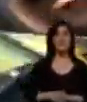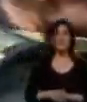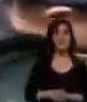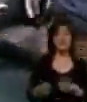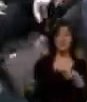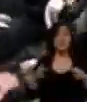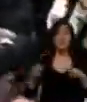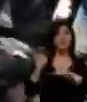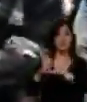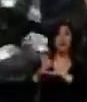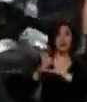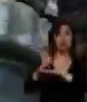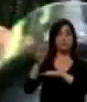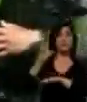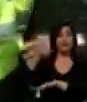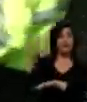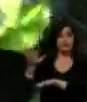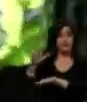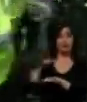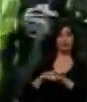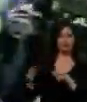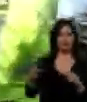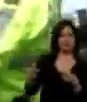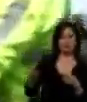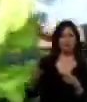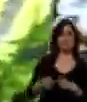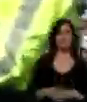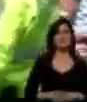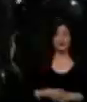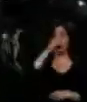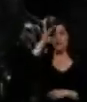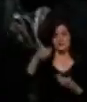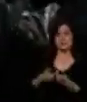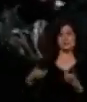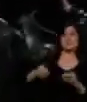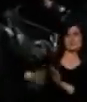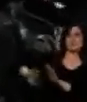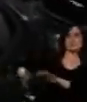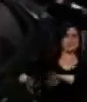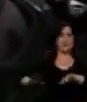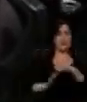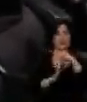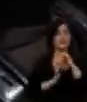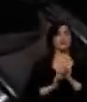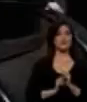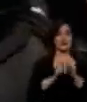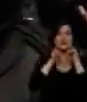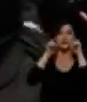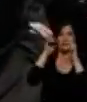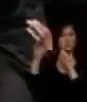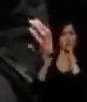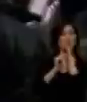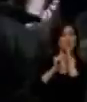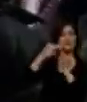Se enfrentaron con simpatizantes de Alianza País, divididos por la fuerza pública. Los opositores a Maduro lanzaban consignas en contra